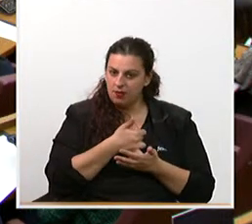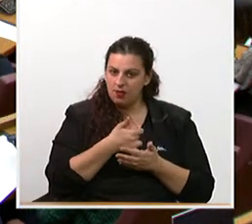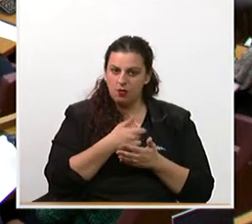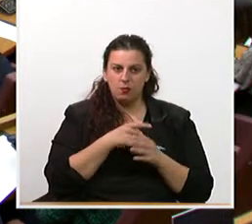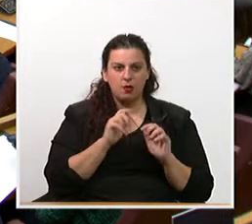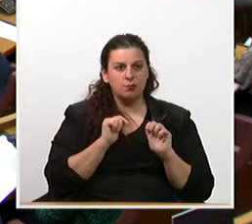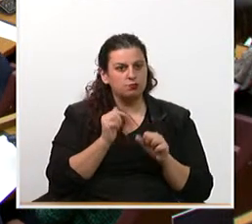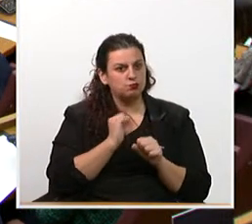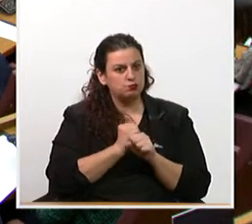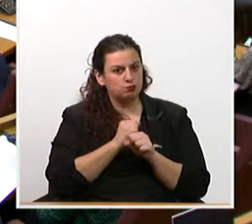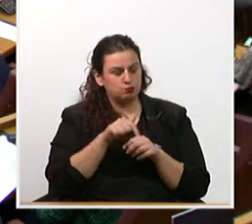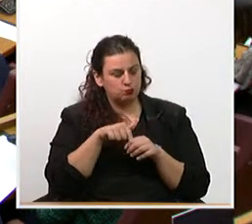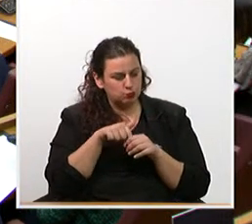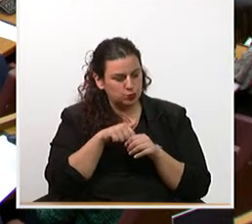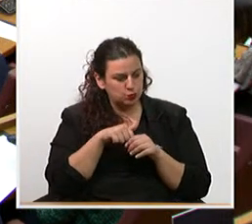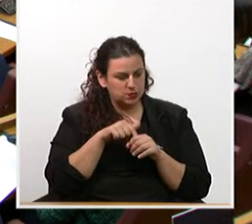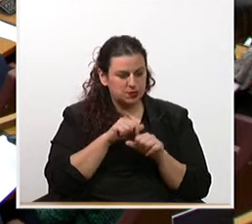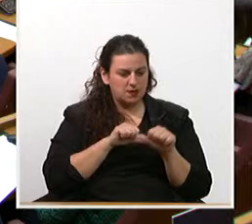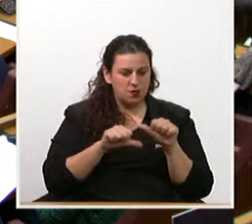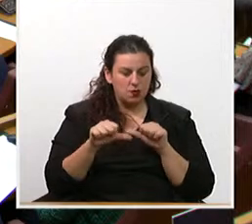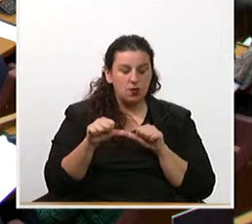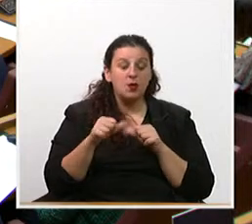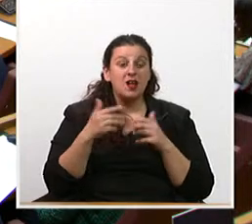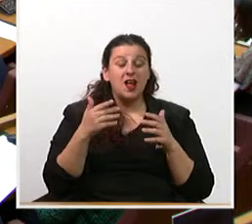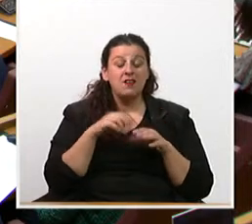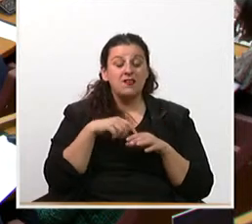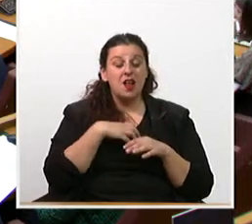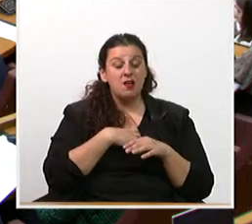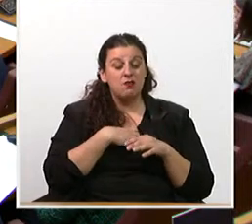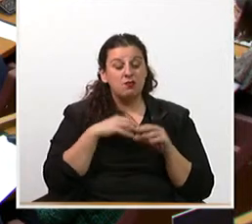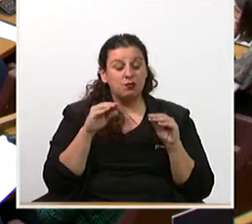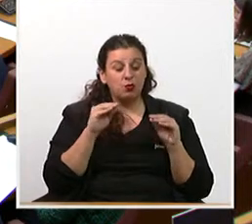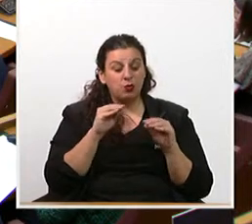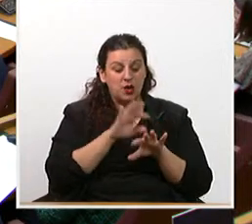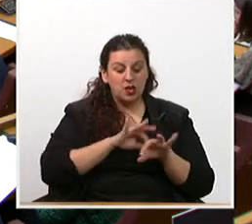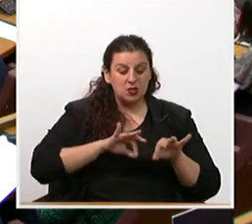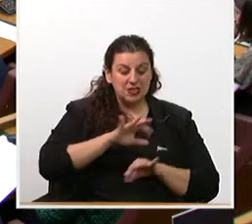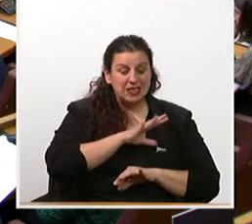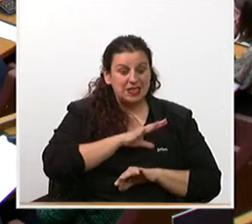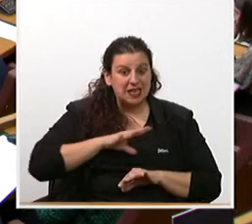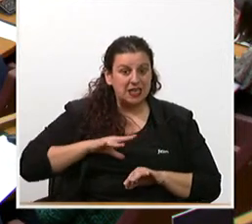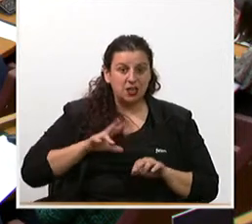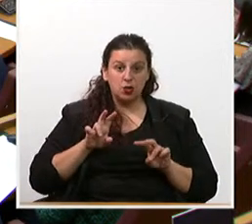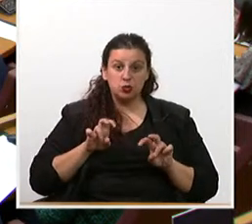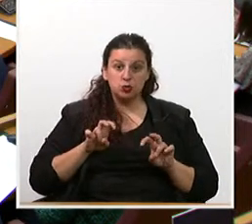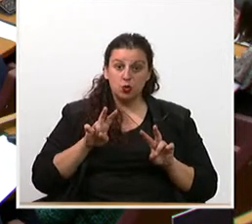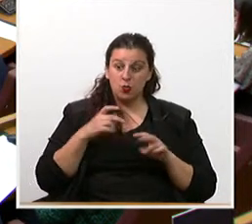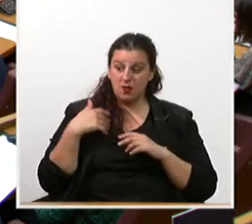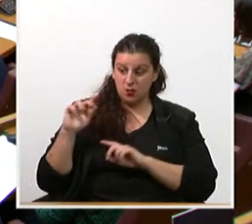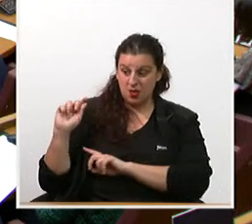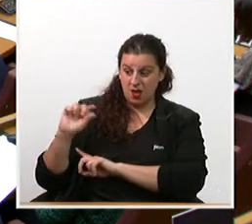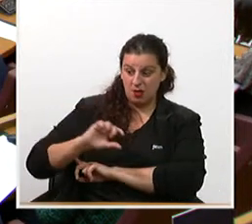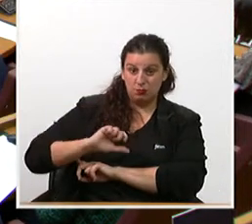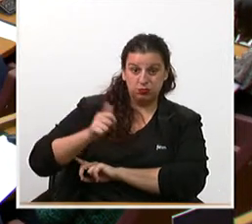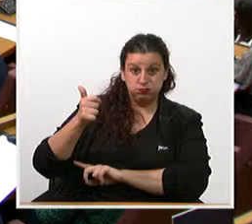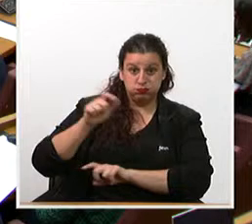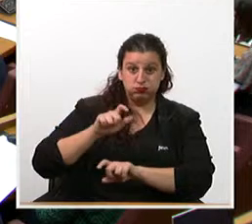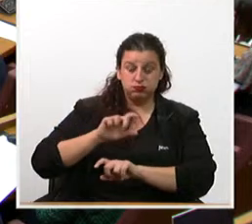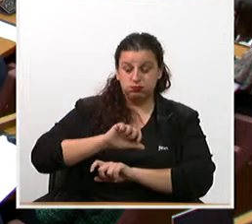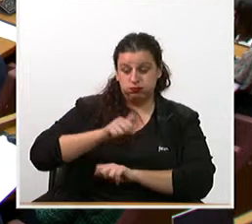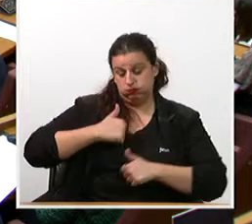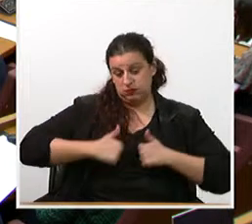trabajo una formación que no permitía que los funcionarios interinos los nuevos funcionarios que habían superado las pruebas selectivas